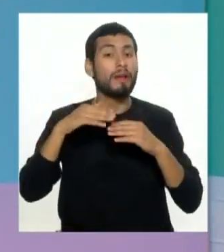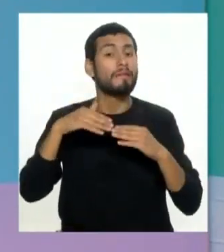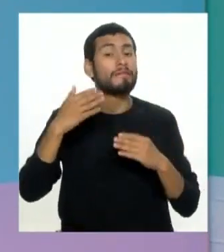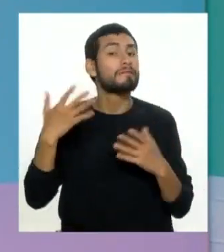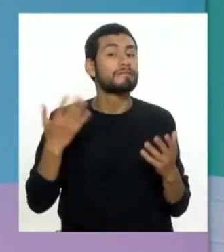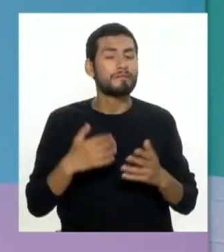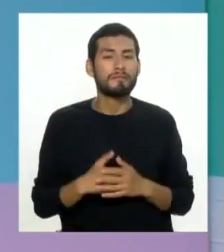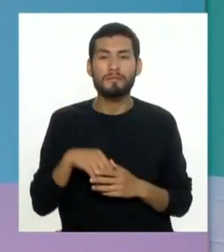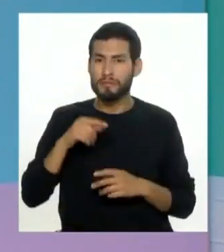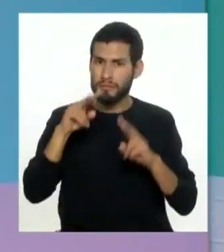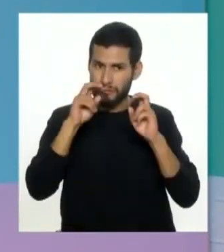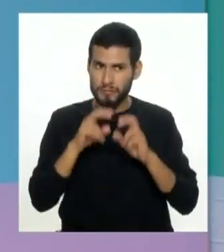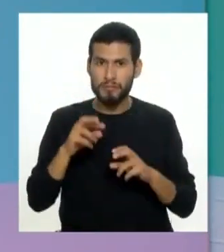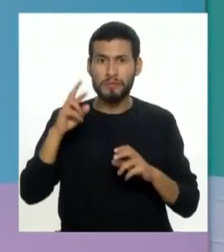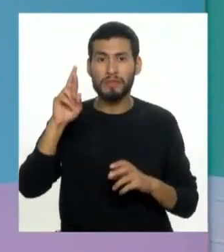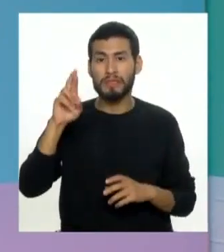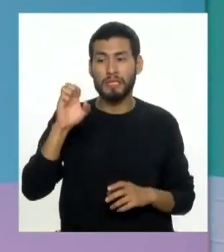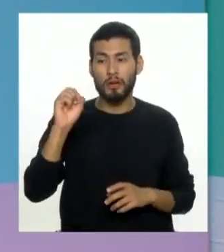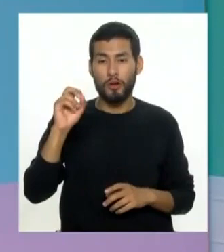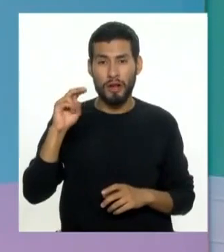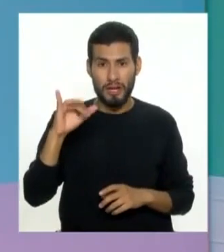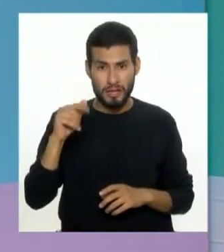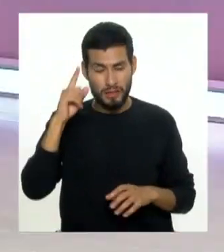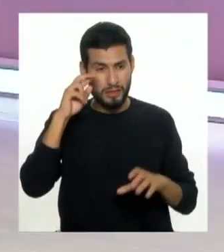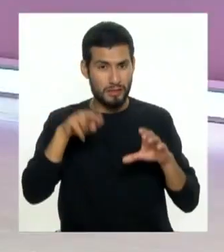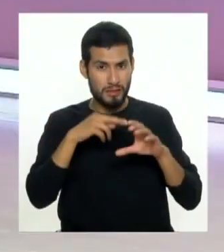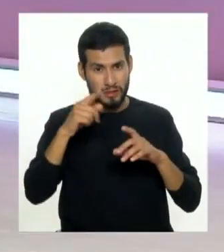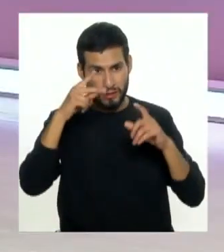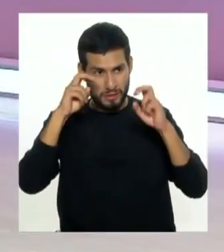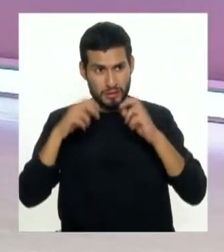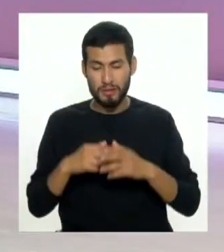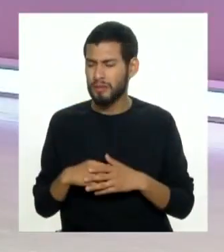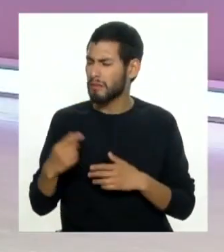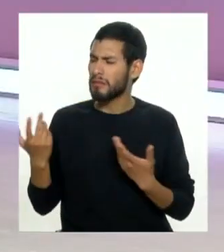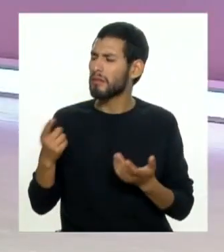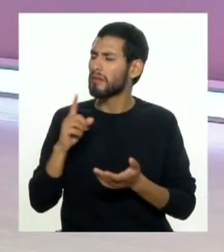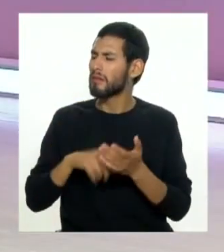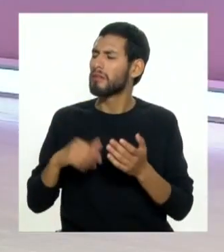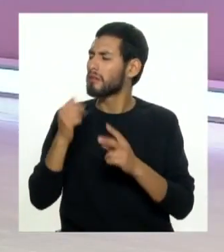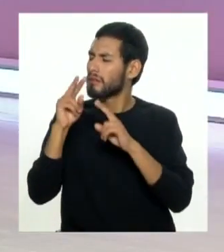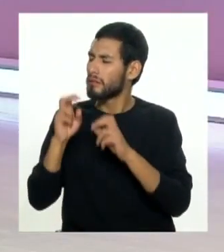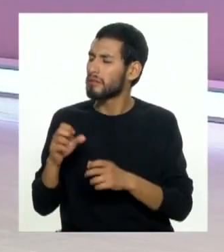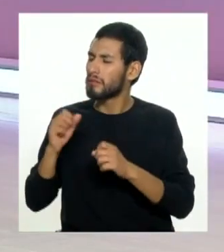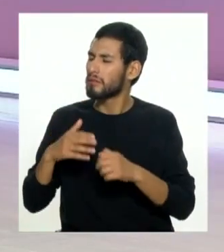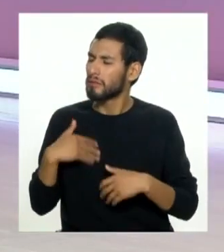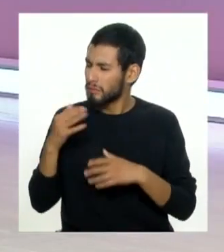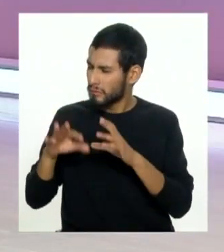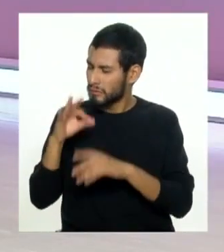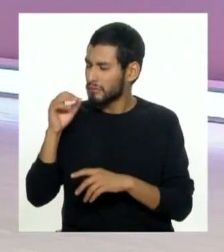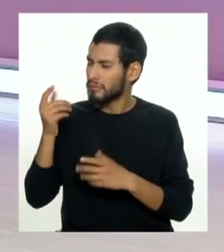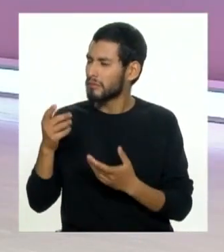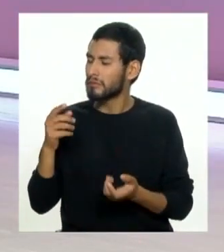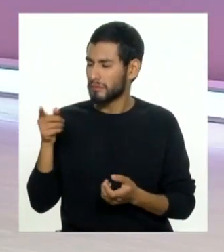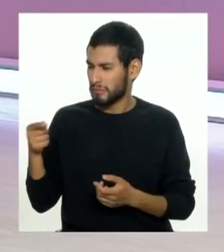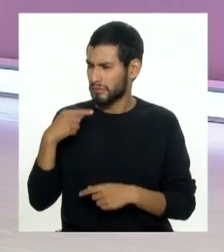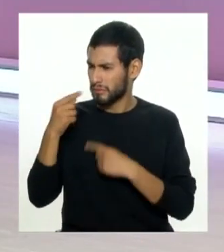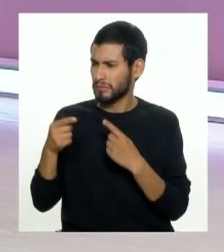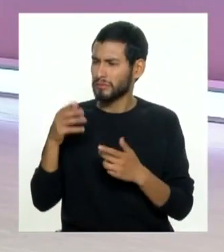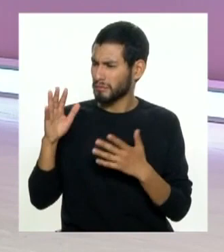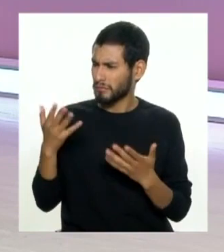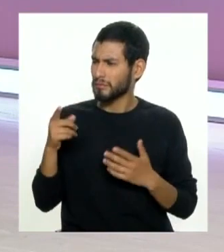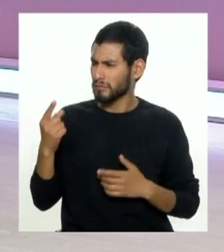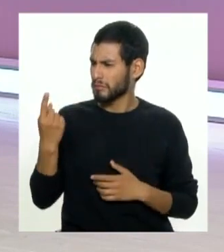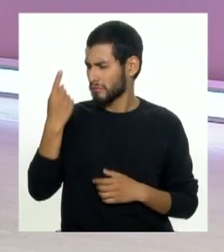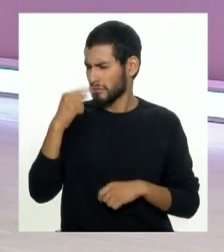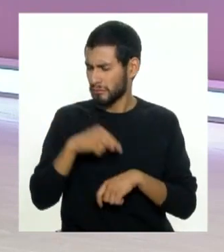le va a pedir también un estudio de resonancia magnética cerebral. Eso te quería decir. ¿Qué otros estudios se hacen para establecer un diagnóstico? Porque ella convulsionó aparentemente una